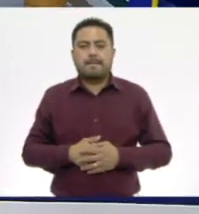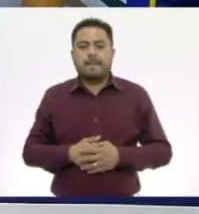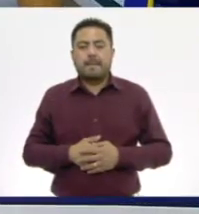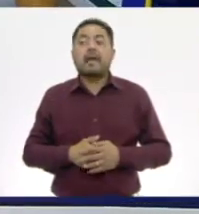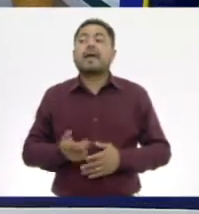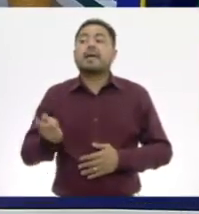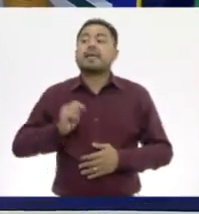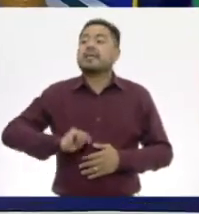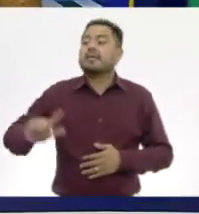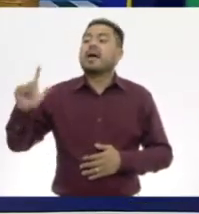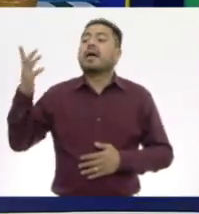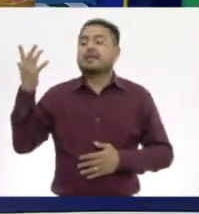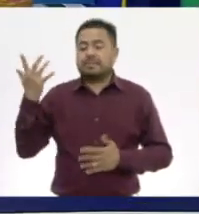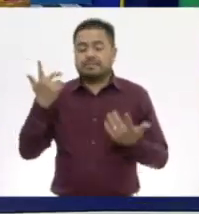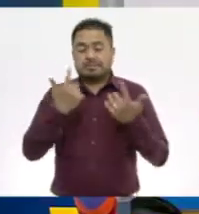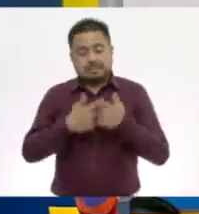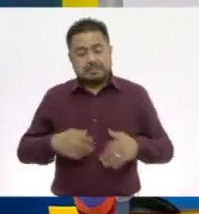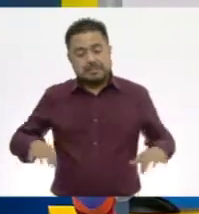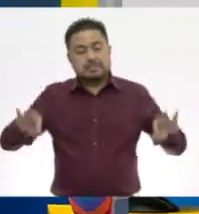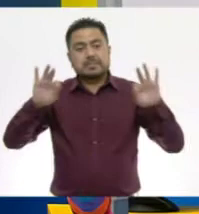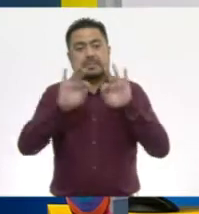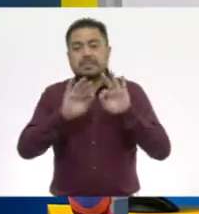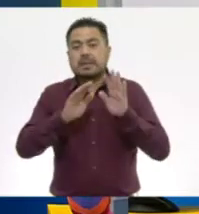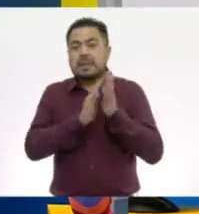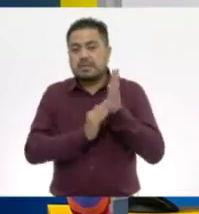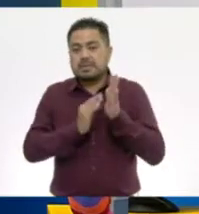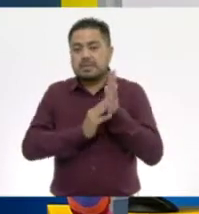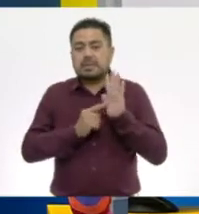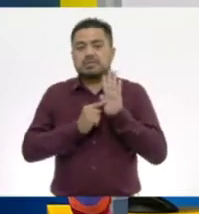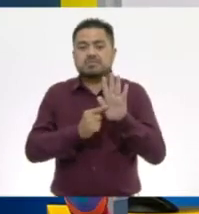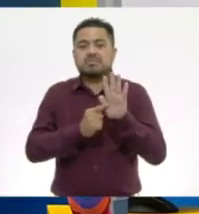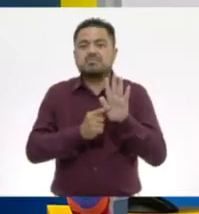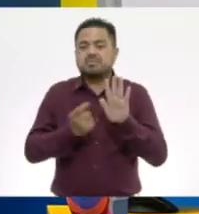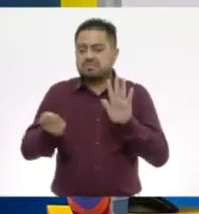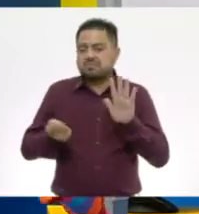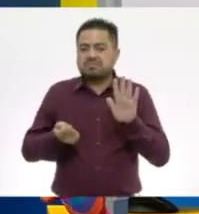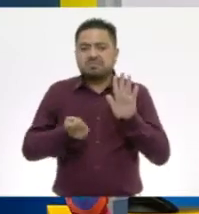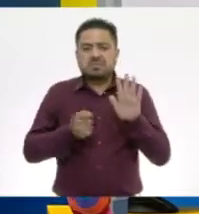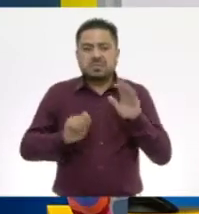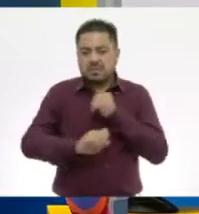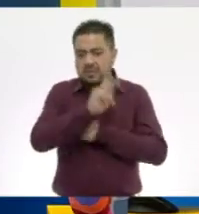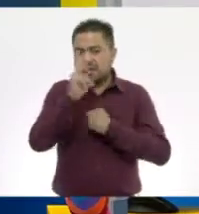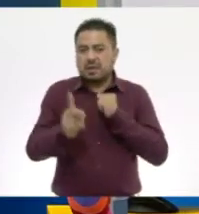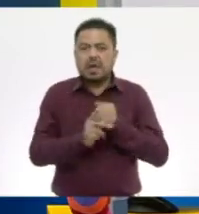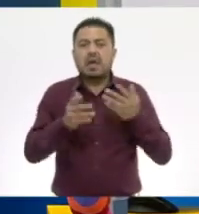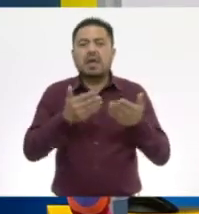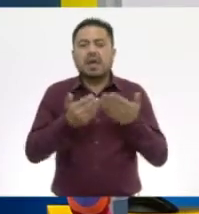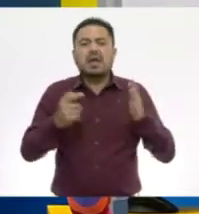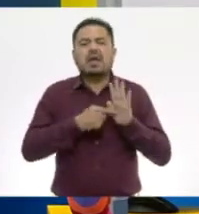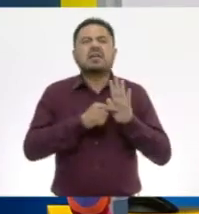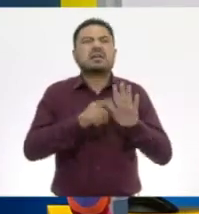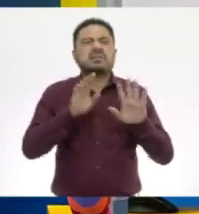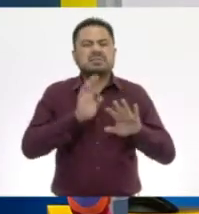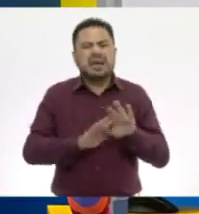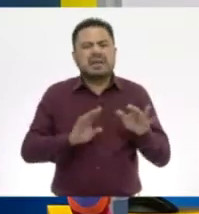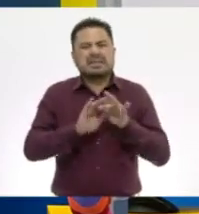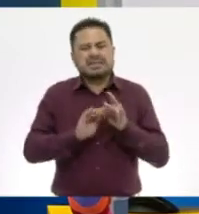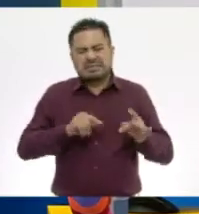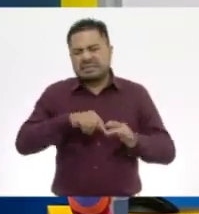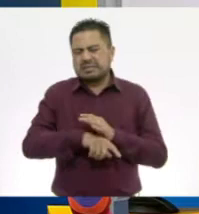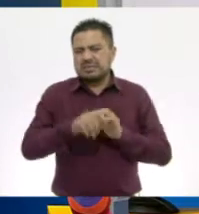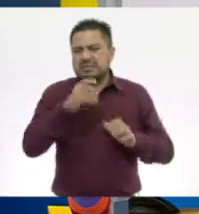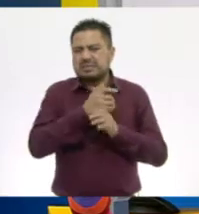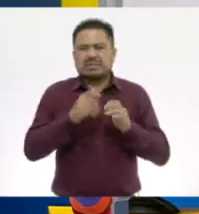¿Qué tal? Qué importante es tener un documento que nos rija como país. Vamos a ver con más detalle ciertos